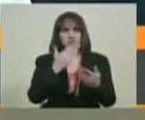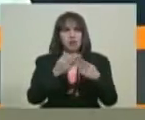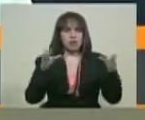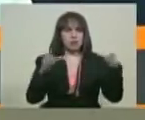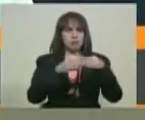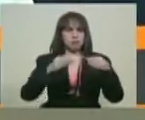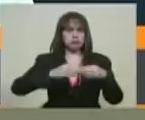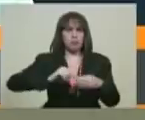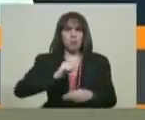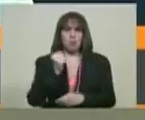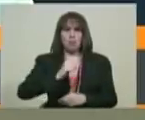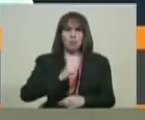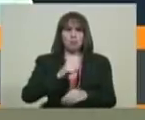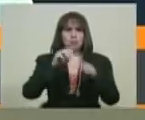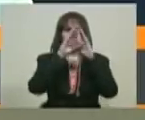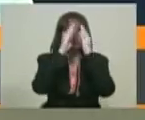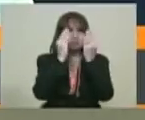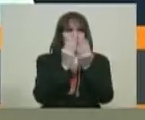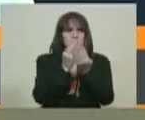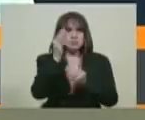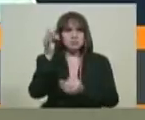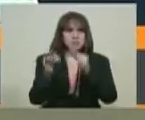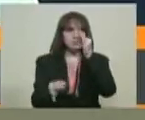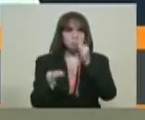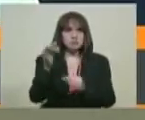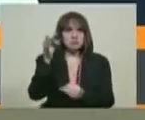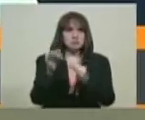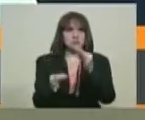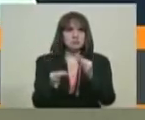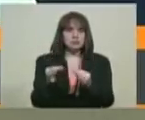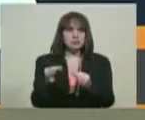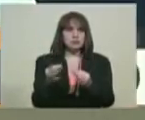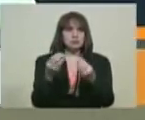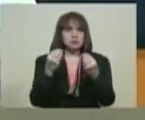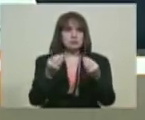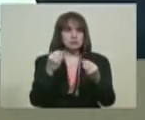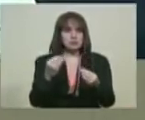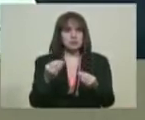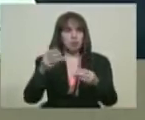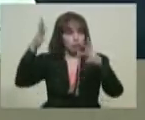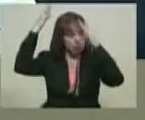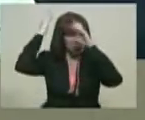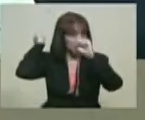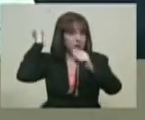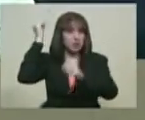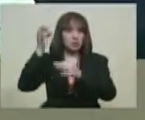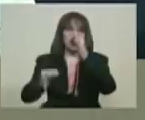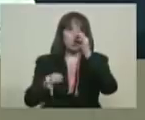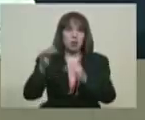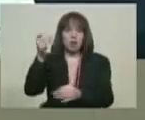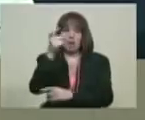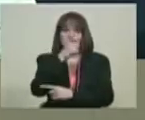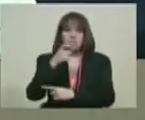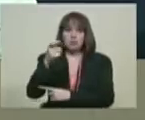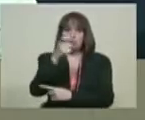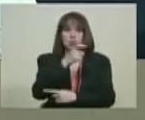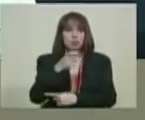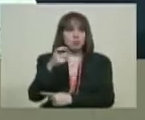mundial en el campo jurídico y diplomático para buscar, se